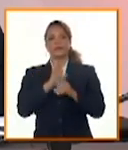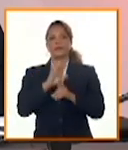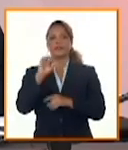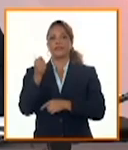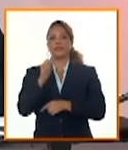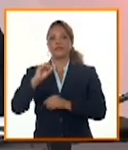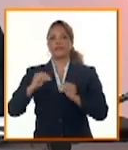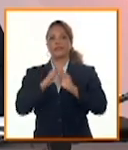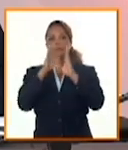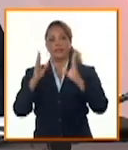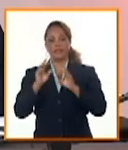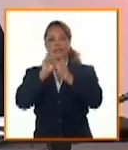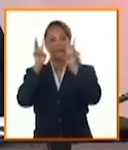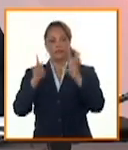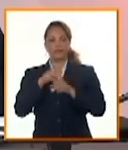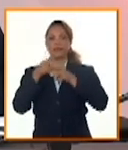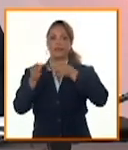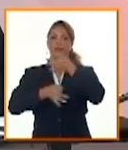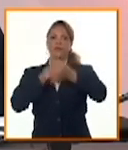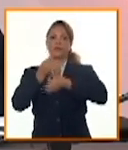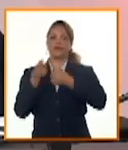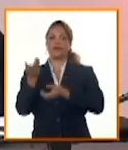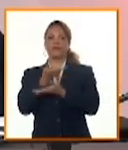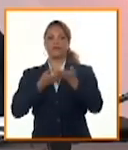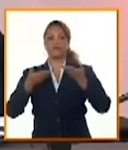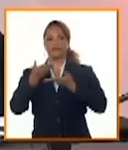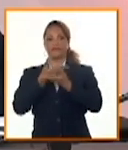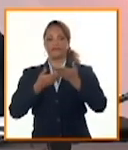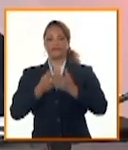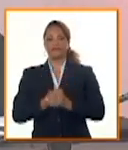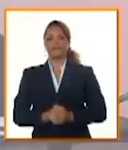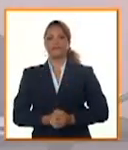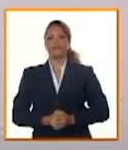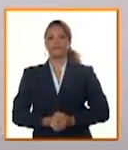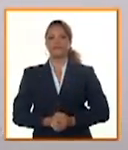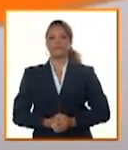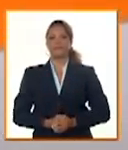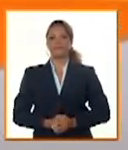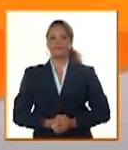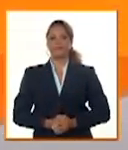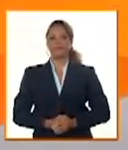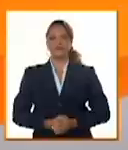en el sitio web Cuba debate Así que los invito a que nos acompañen